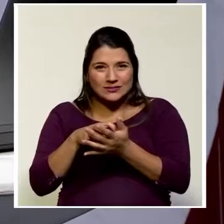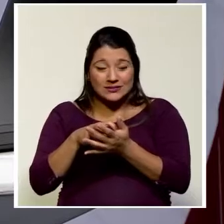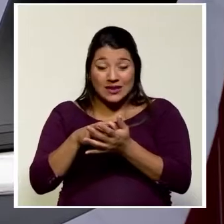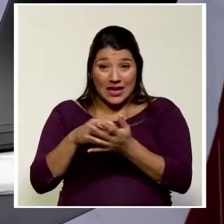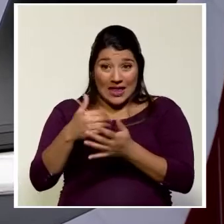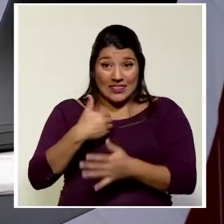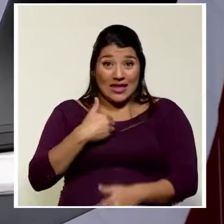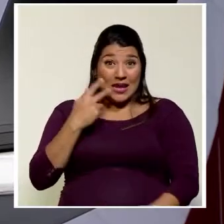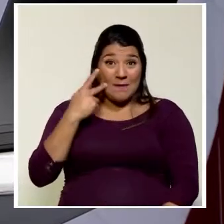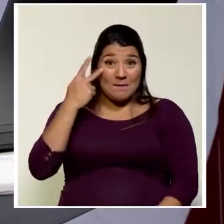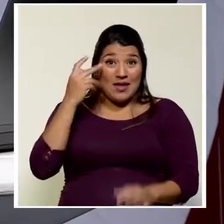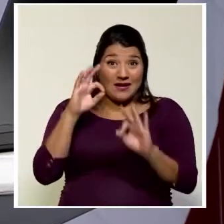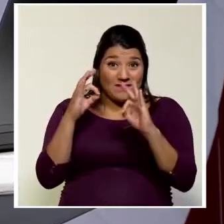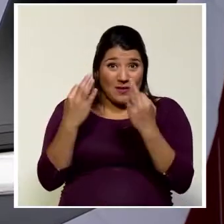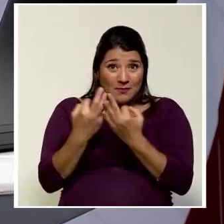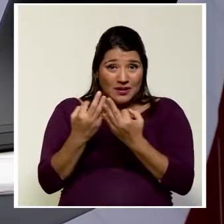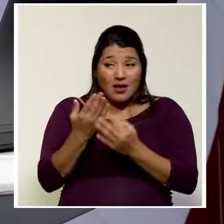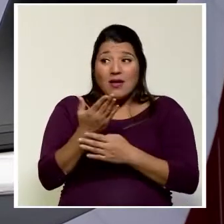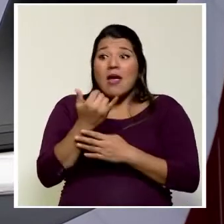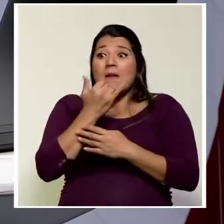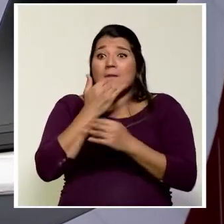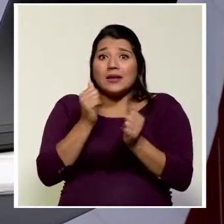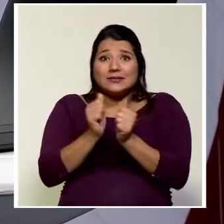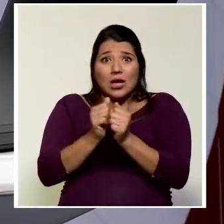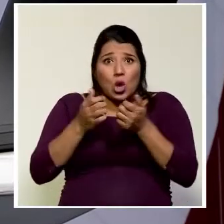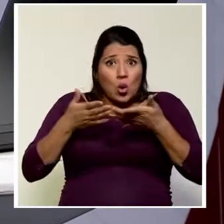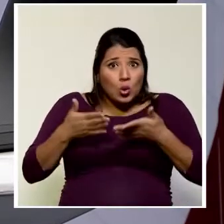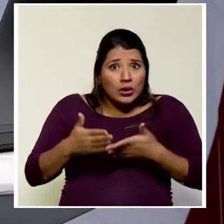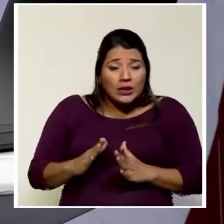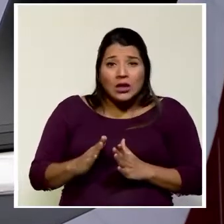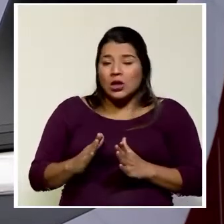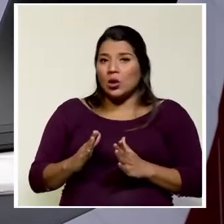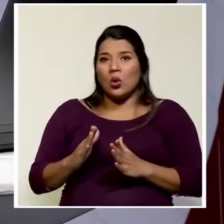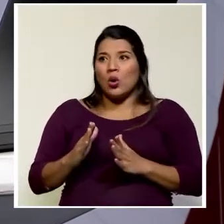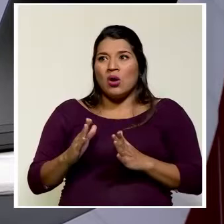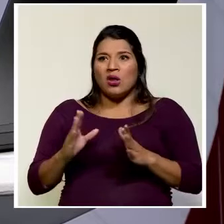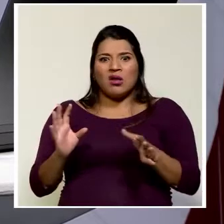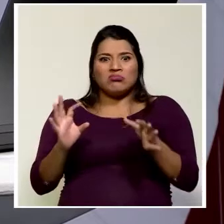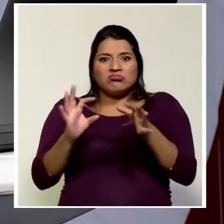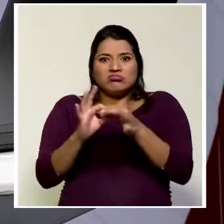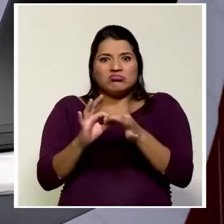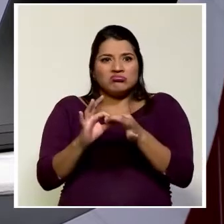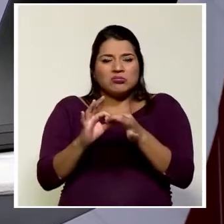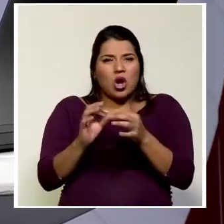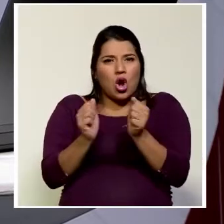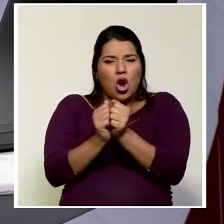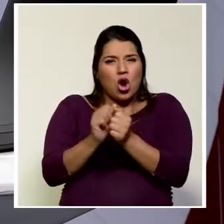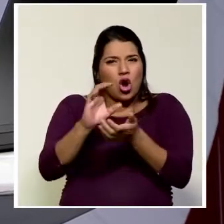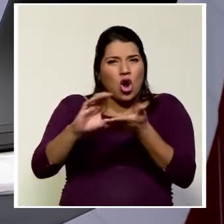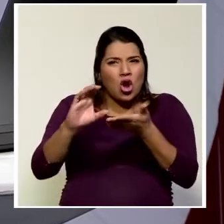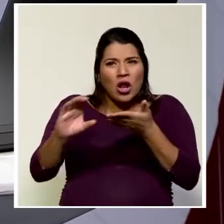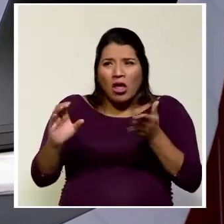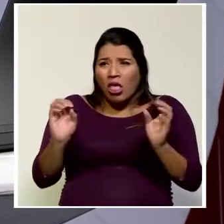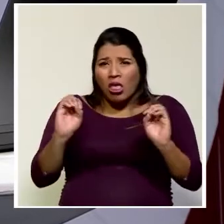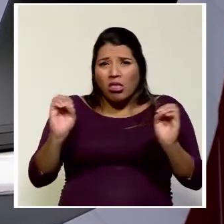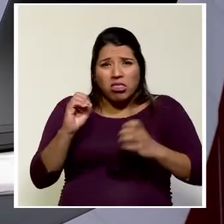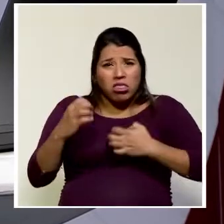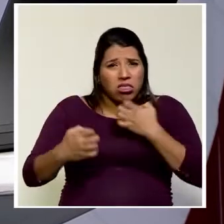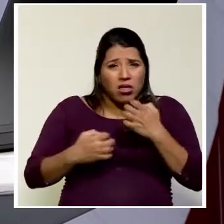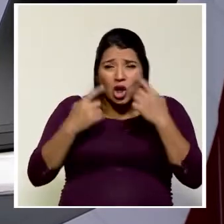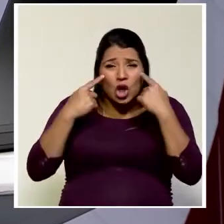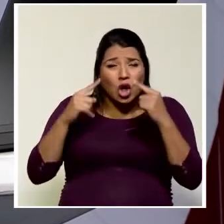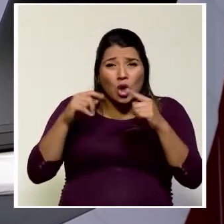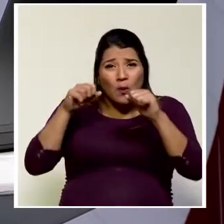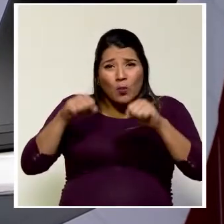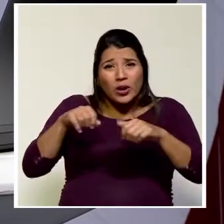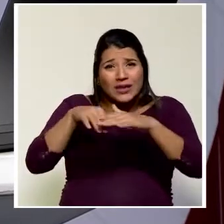padres de familia. ¿Qué pasa con mi hijo que está desenganchado del colegio, que está desmotivado, que no logra entrar a la